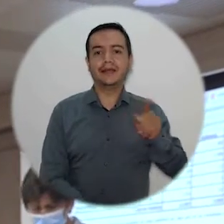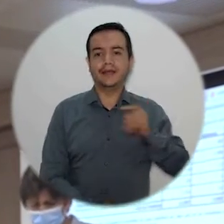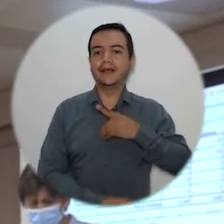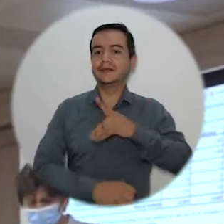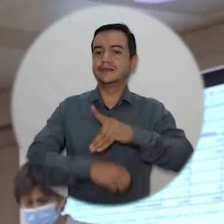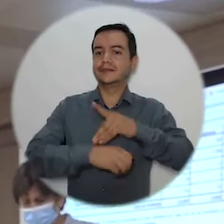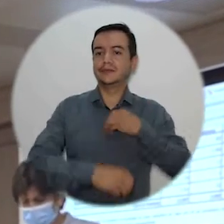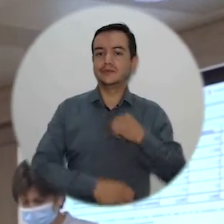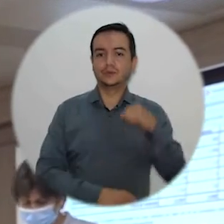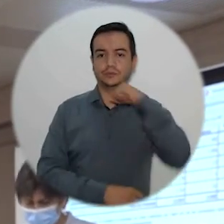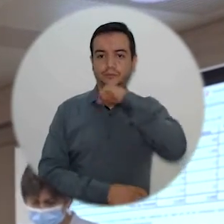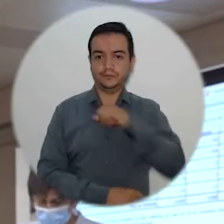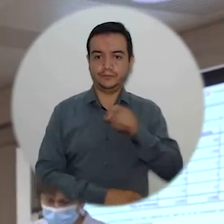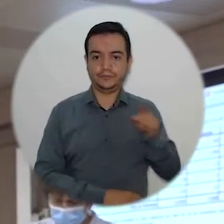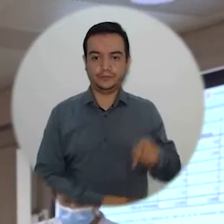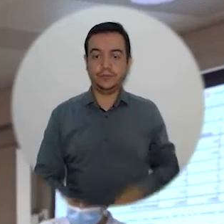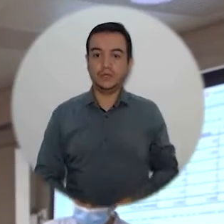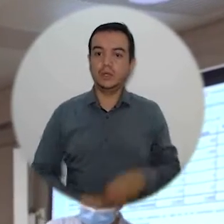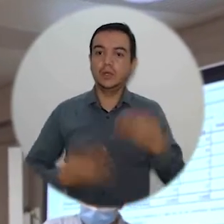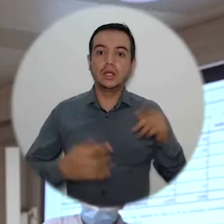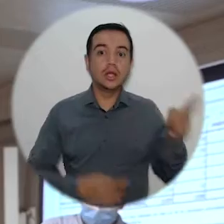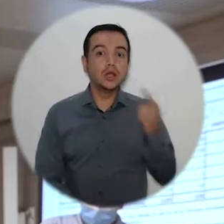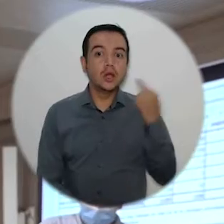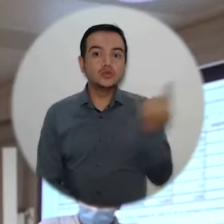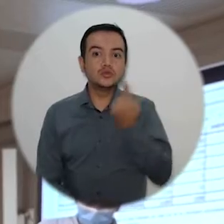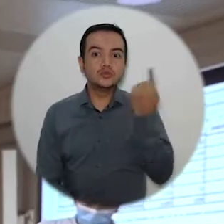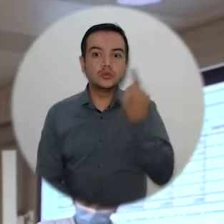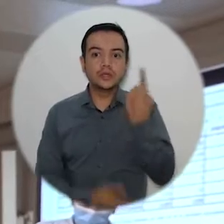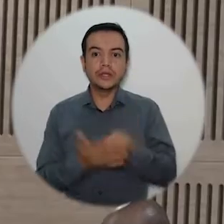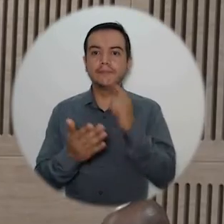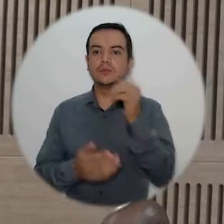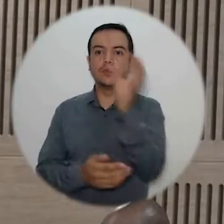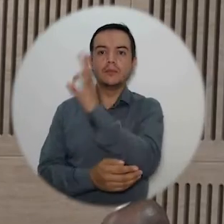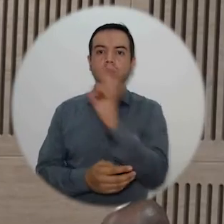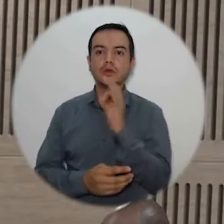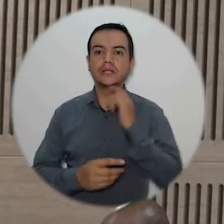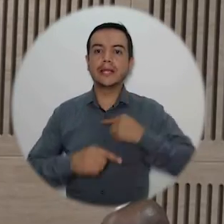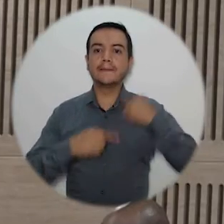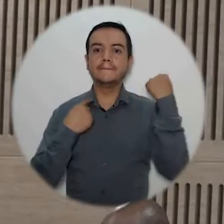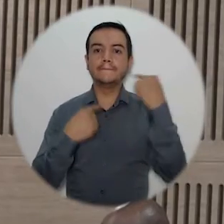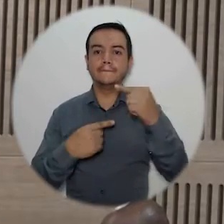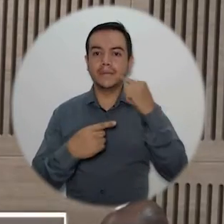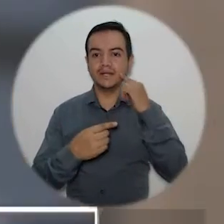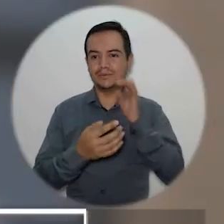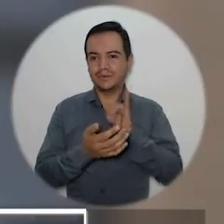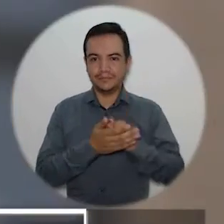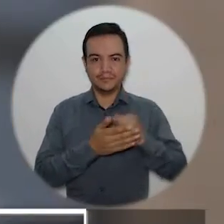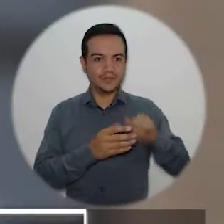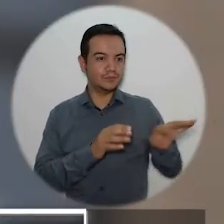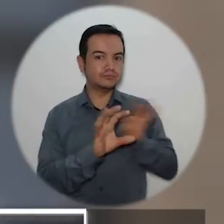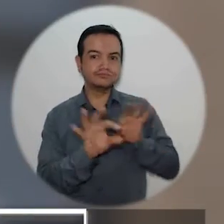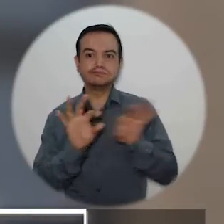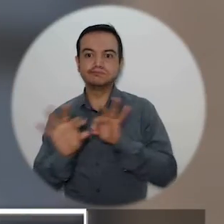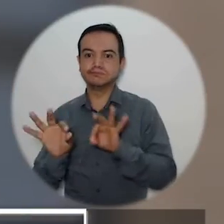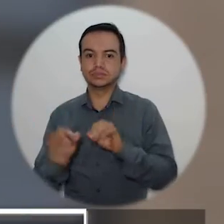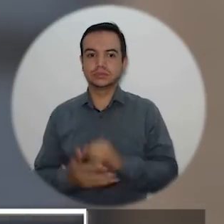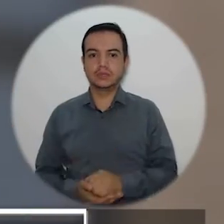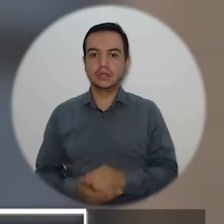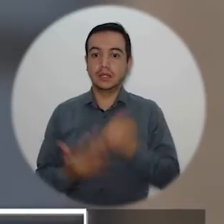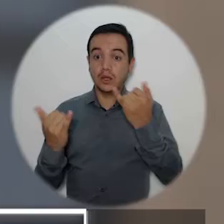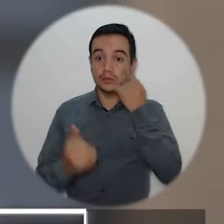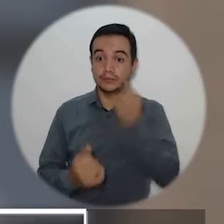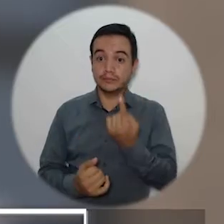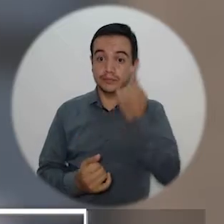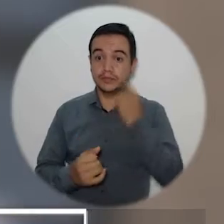ser incluido en la terna es el señor Pablo Vera Salazar. Siendo el único que obtuvo el porcentaje de votos mínimos definidos en